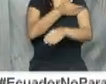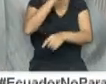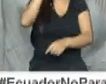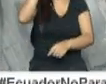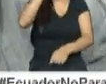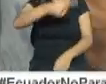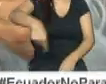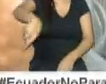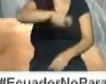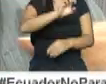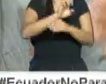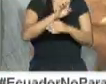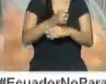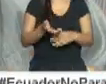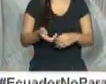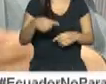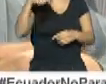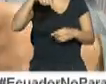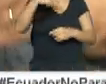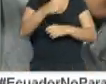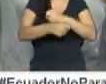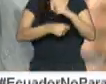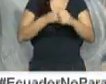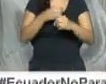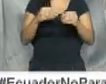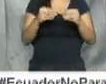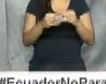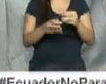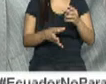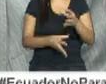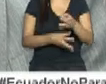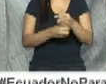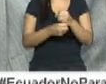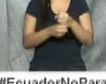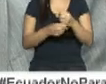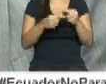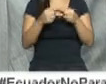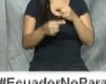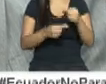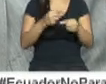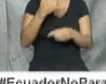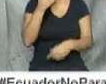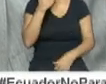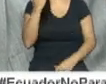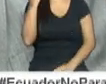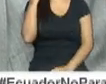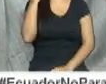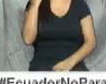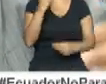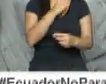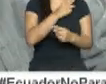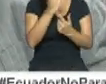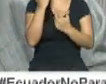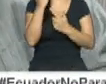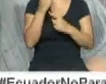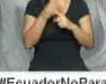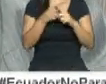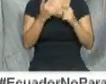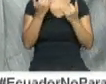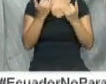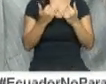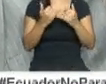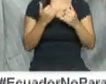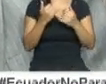Yo creo que más bien en estos años se ha ido recuperando la institucionalidad de las Fuerzas Armadas. Ahora han durado